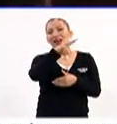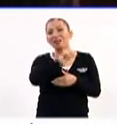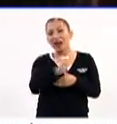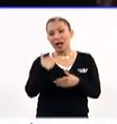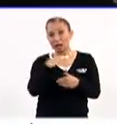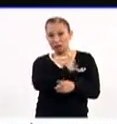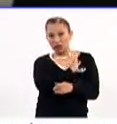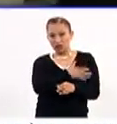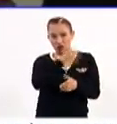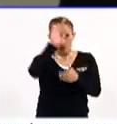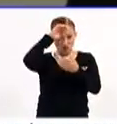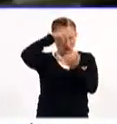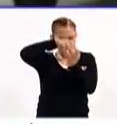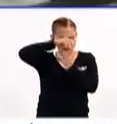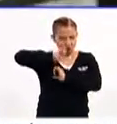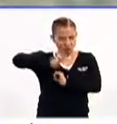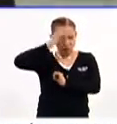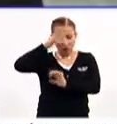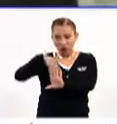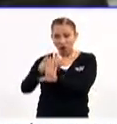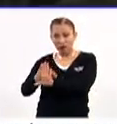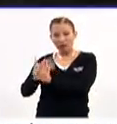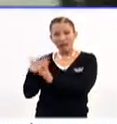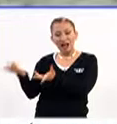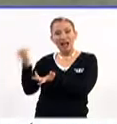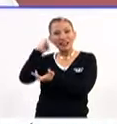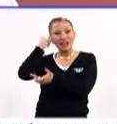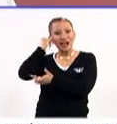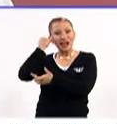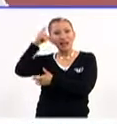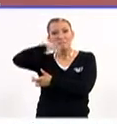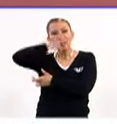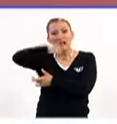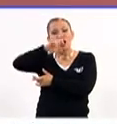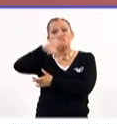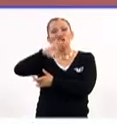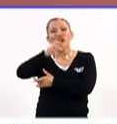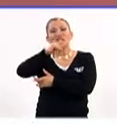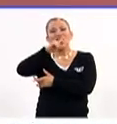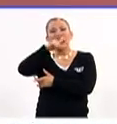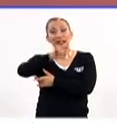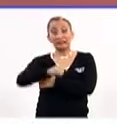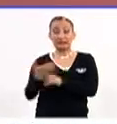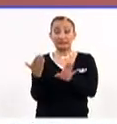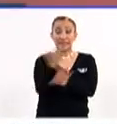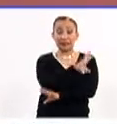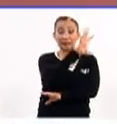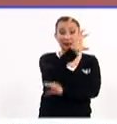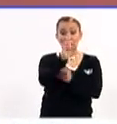españoles dirigidos por Hernán Cortés contra indígenas mayas chontales? Hace 500 años,